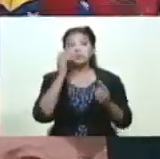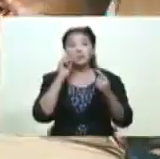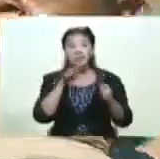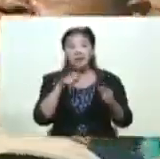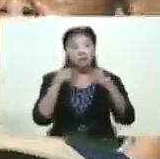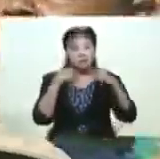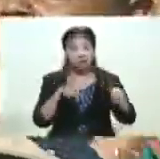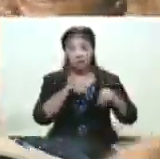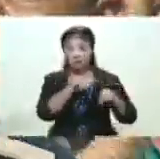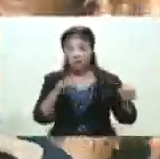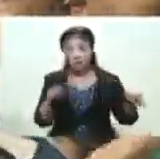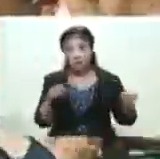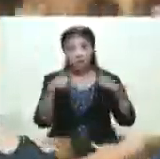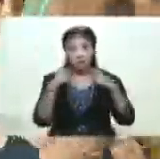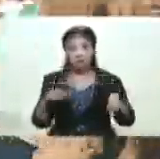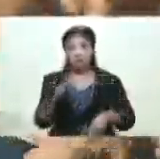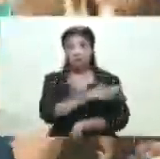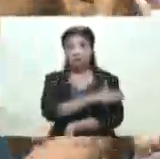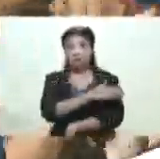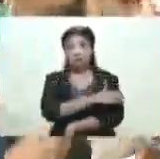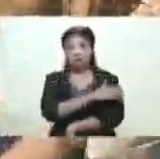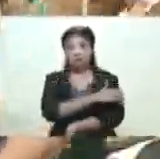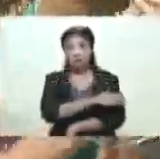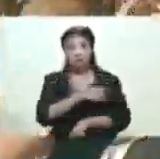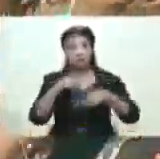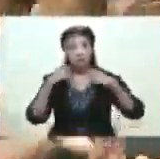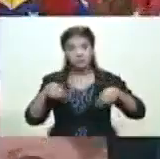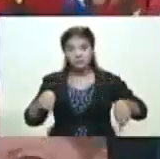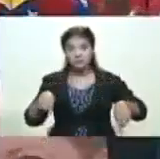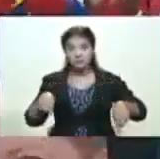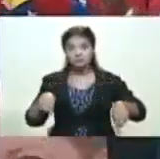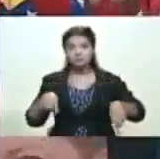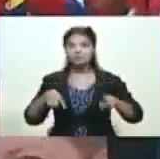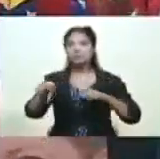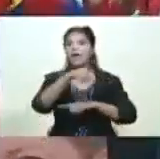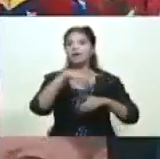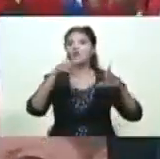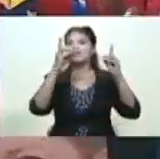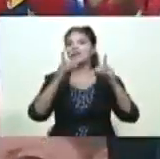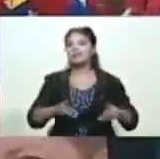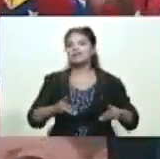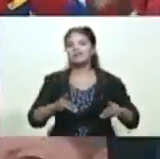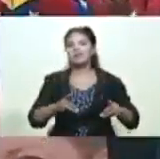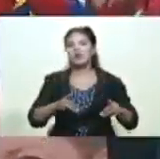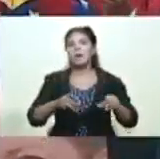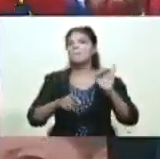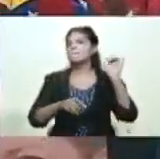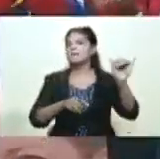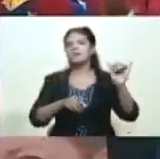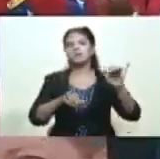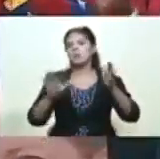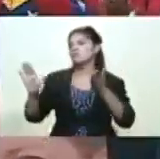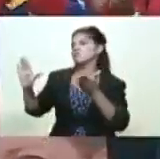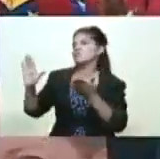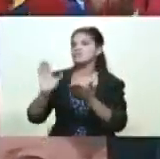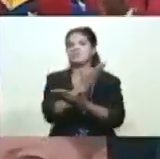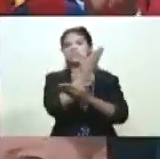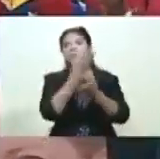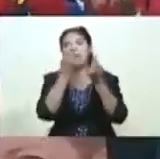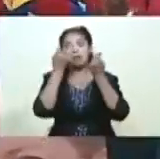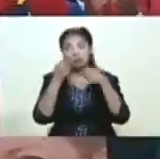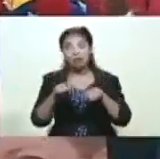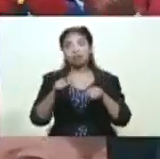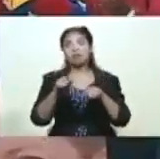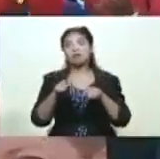derrota de la oposición apátrida han decidido salir ellos mismos a tratar